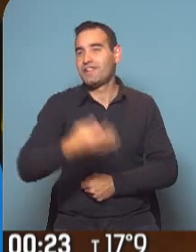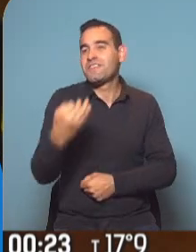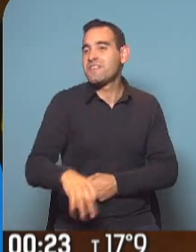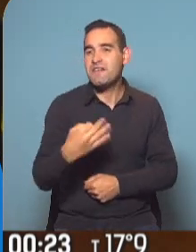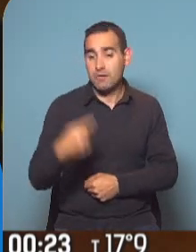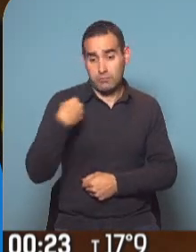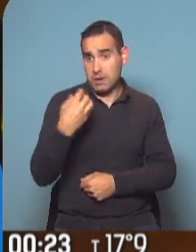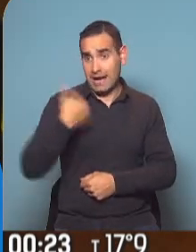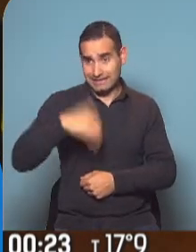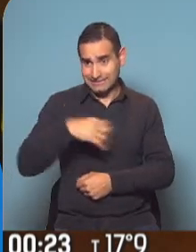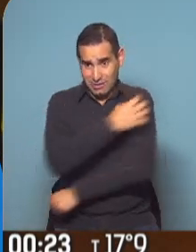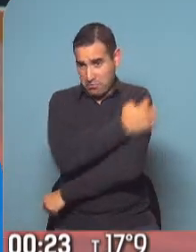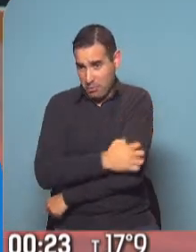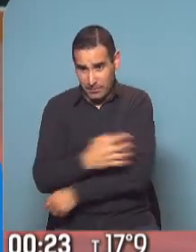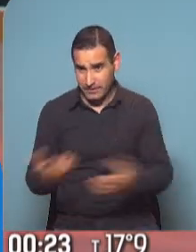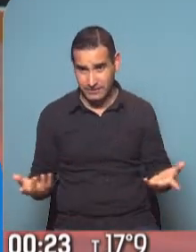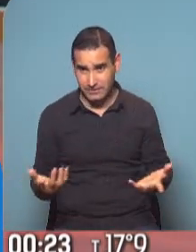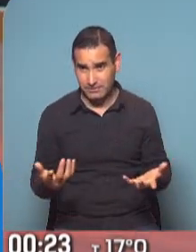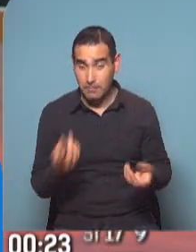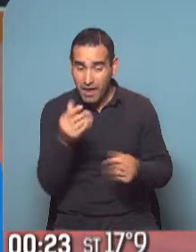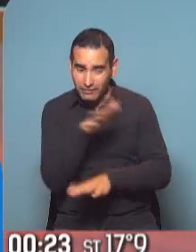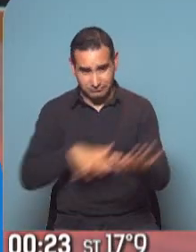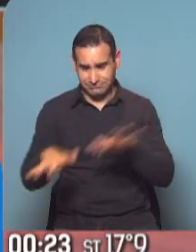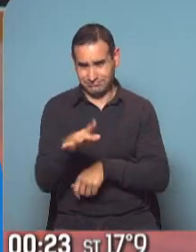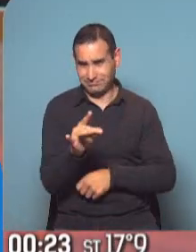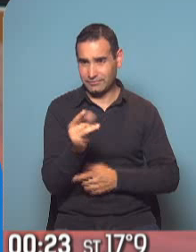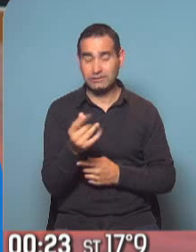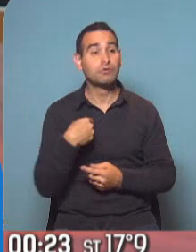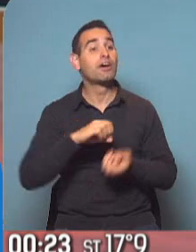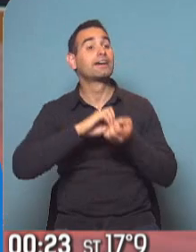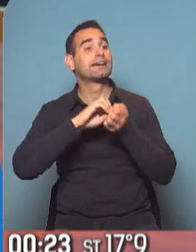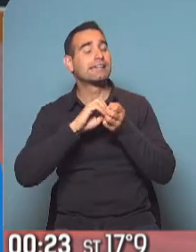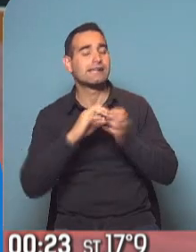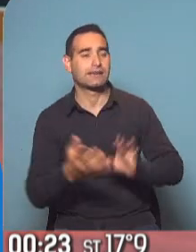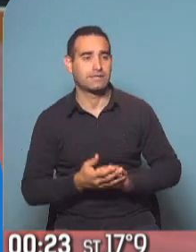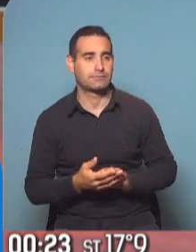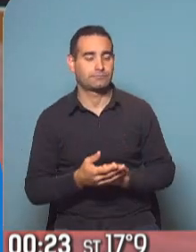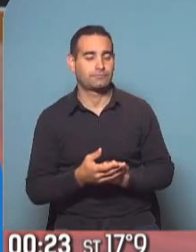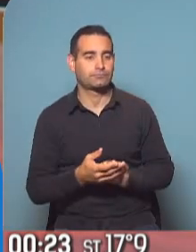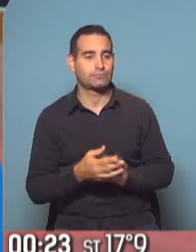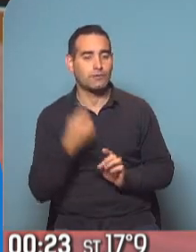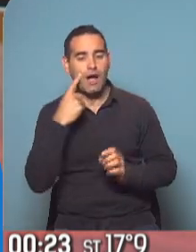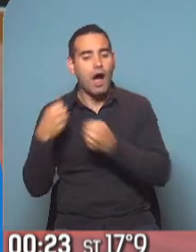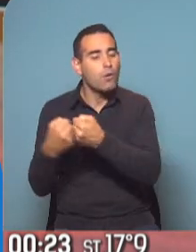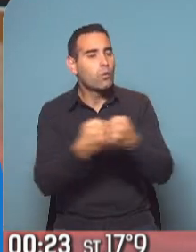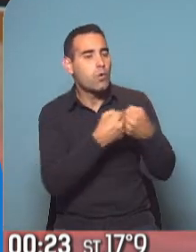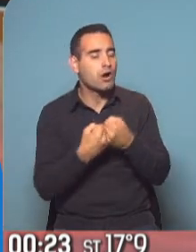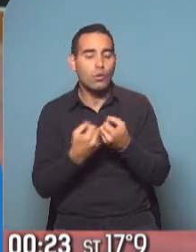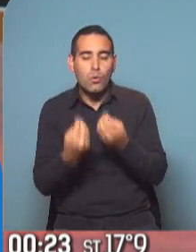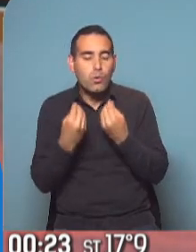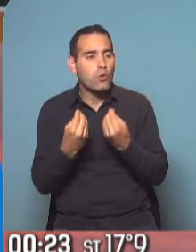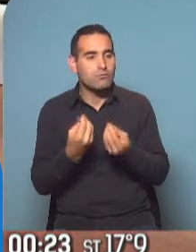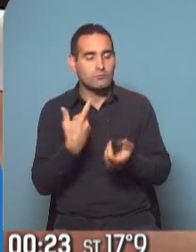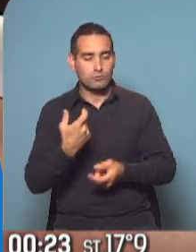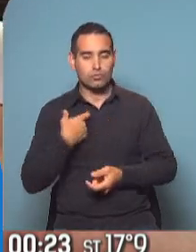con lo que no tiene. Y... ¿qué tenemos que hacer para lograr esos consensos? ¿Qué habría que hacer desde